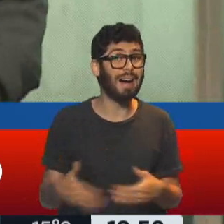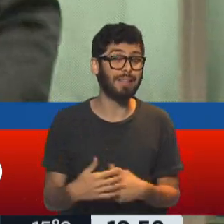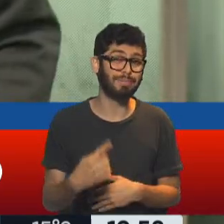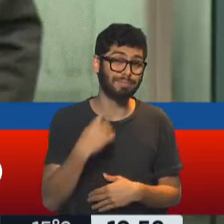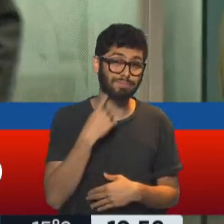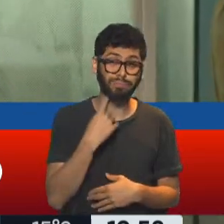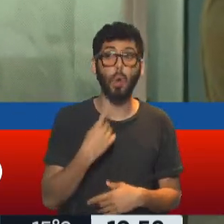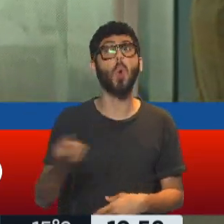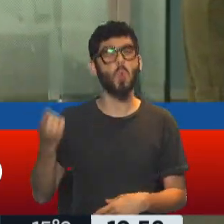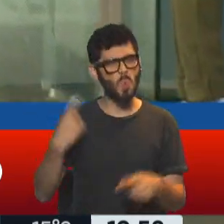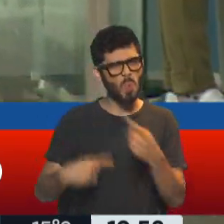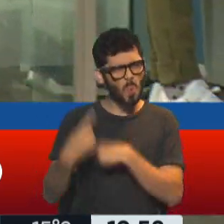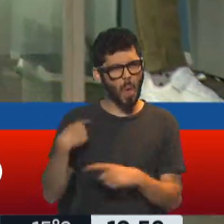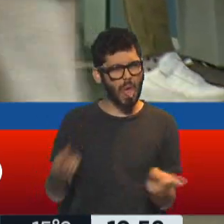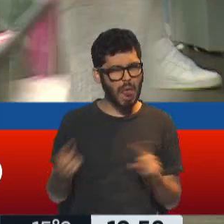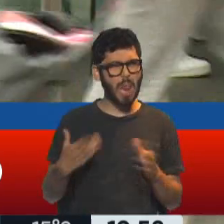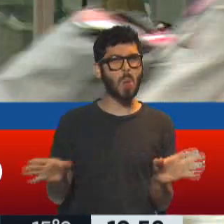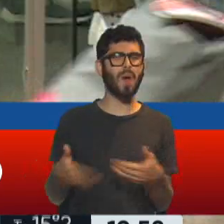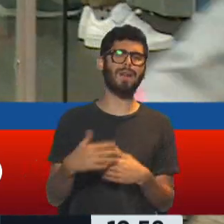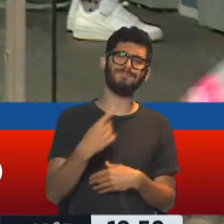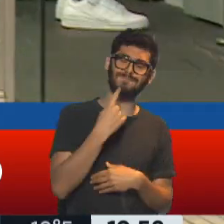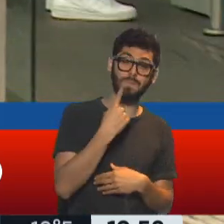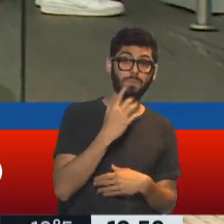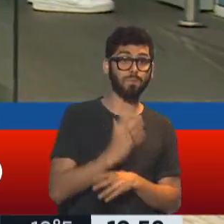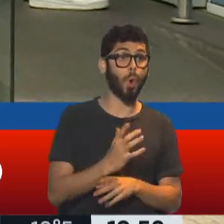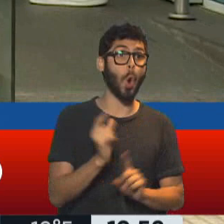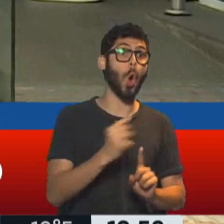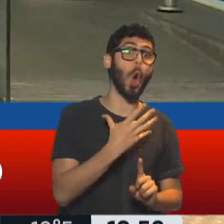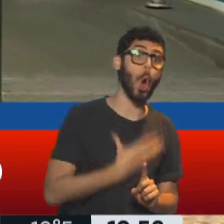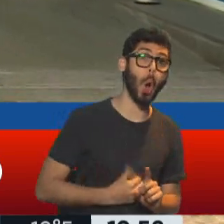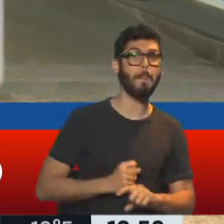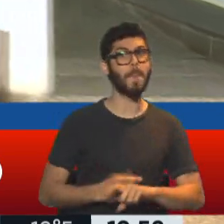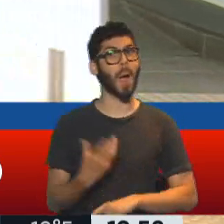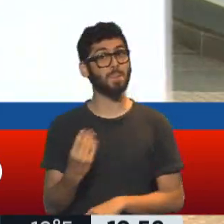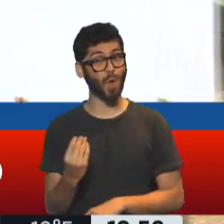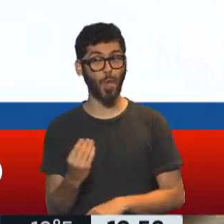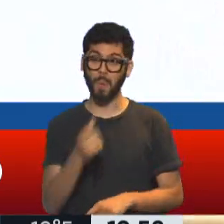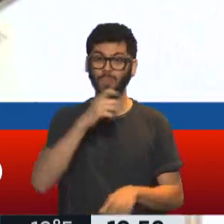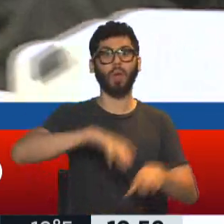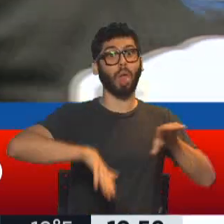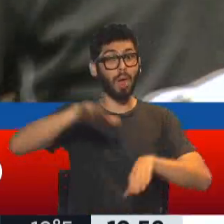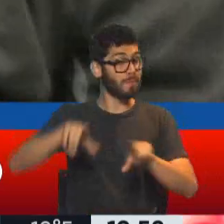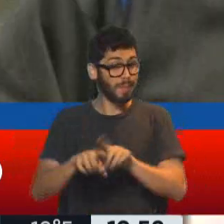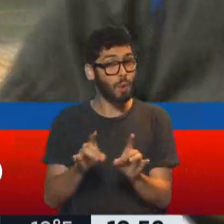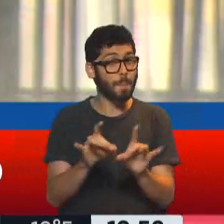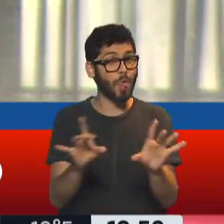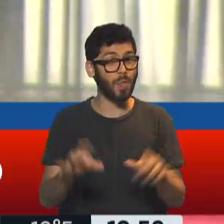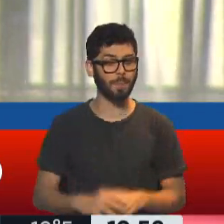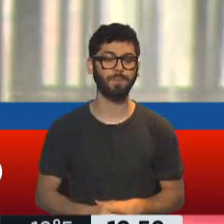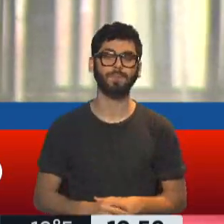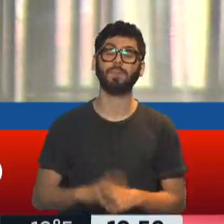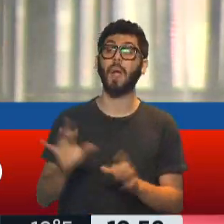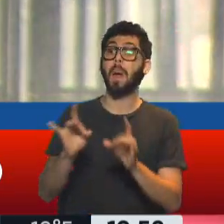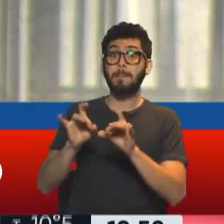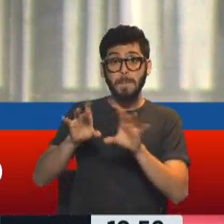fases anteriores? O sea, hay alivio y temor. La pandemia, como es un desastre, tiene un impacto